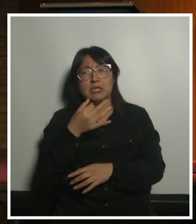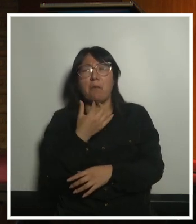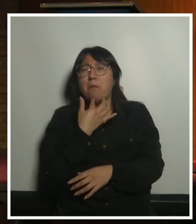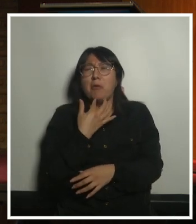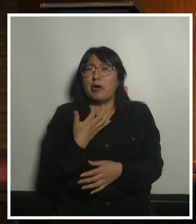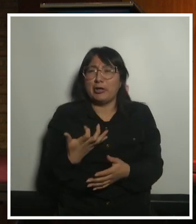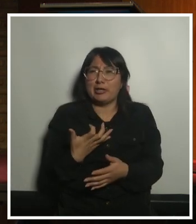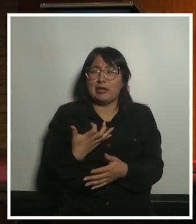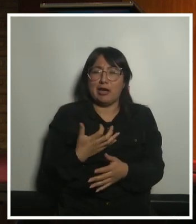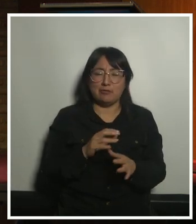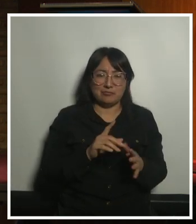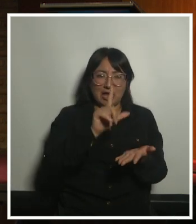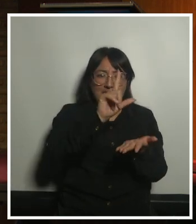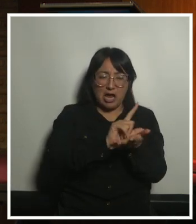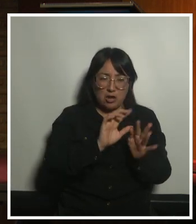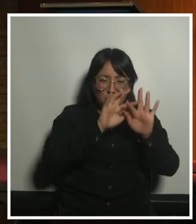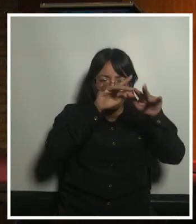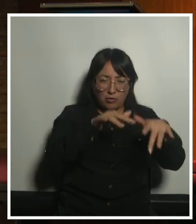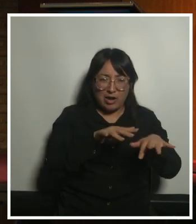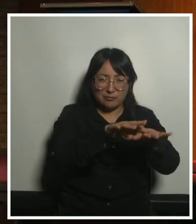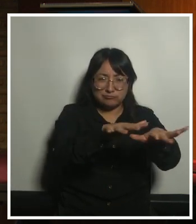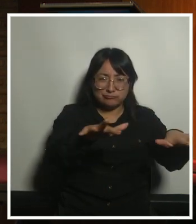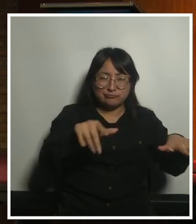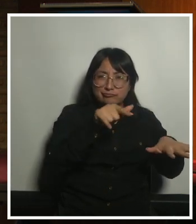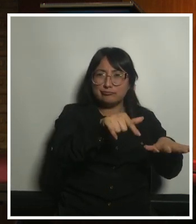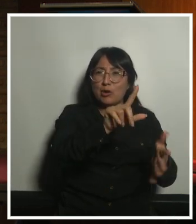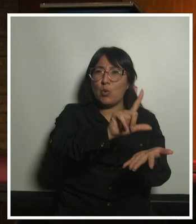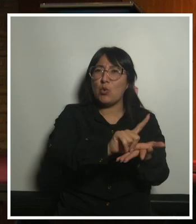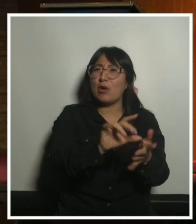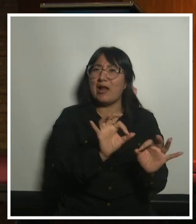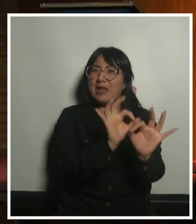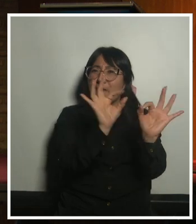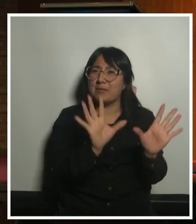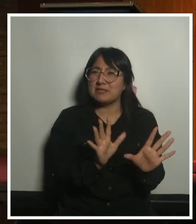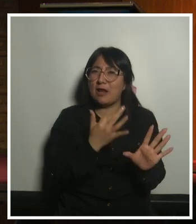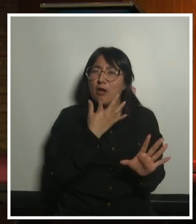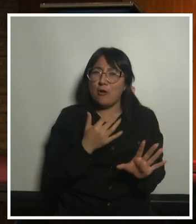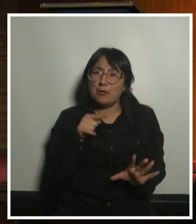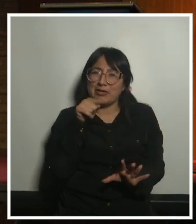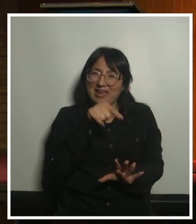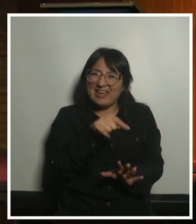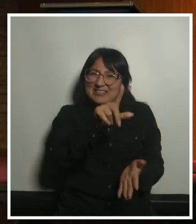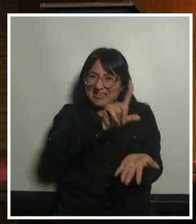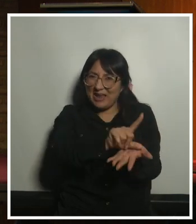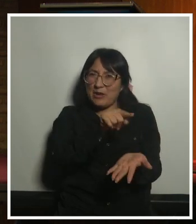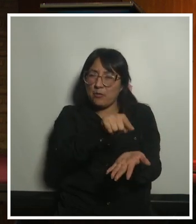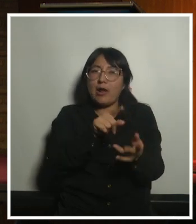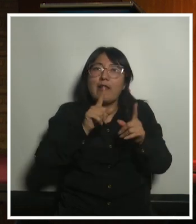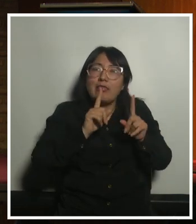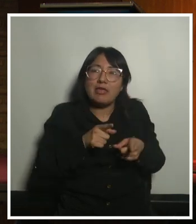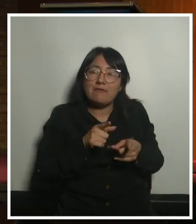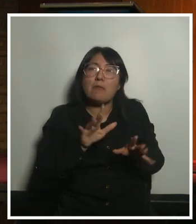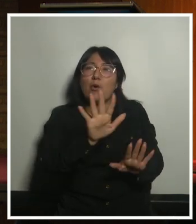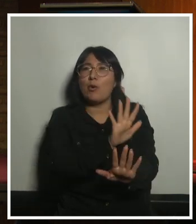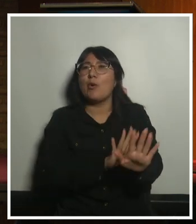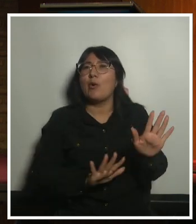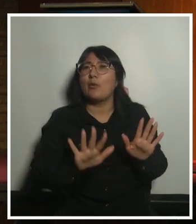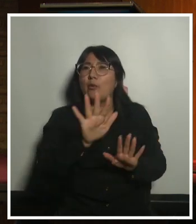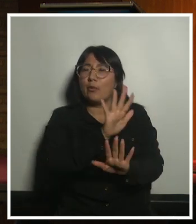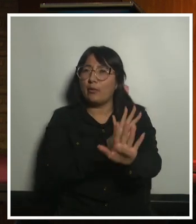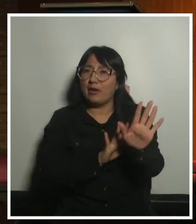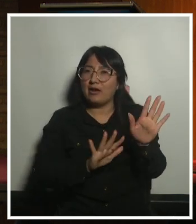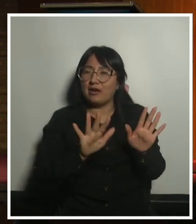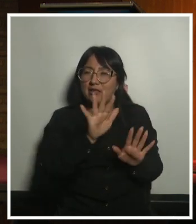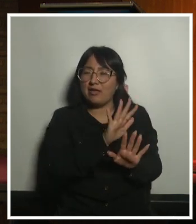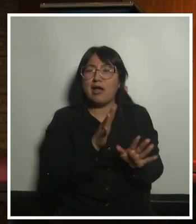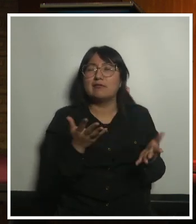qué la zona costera es un espacio singular, por qué la zona costera es un lugar que debemos resguardar, proteger